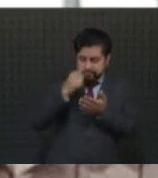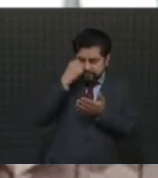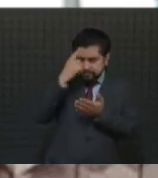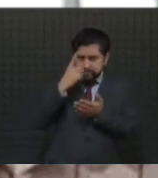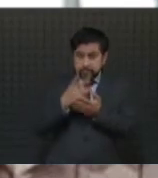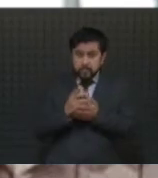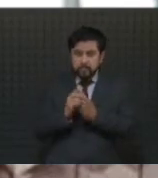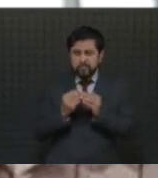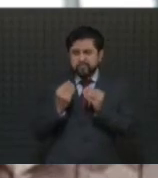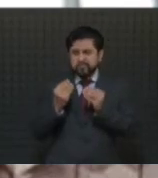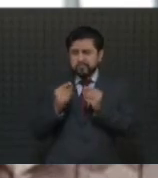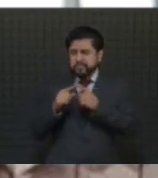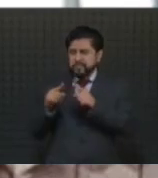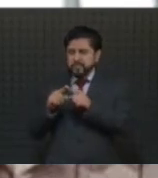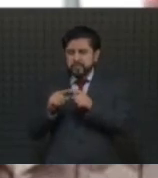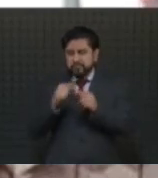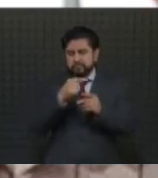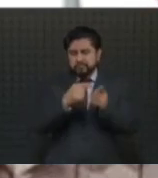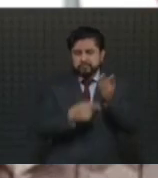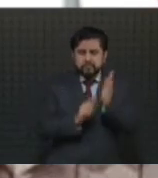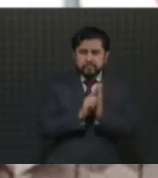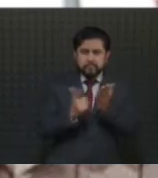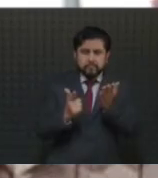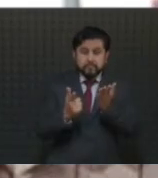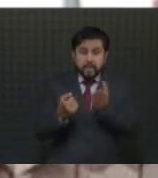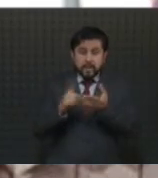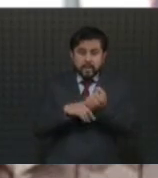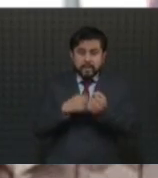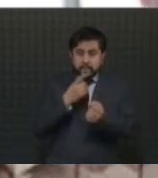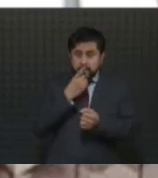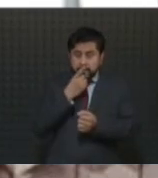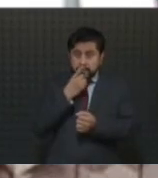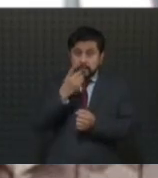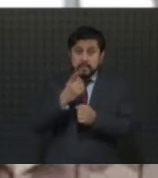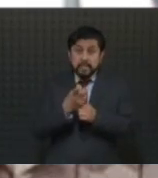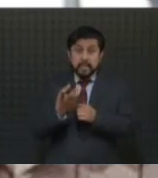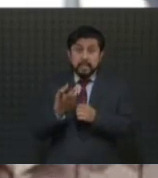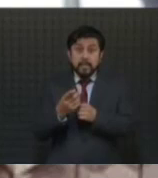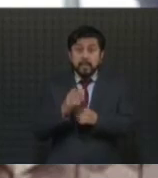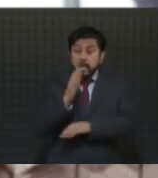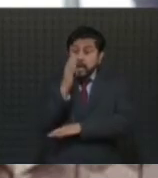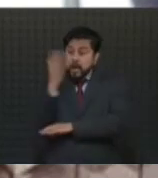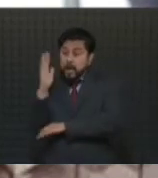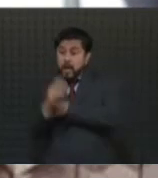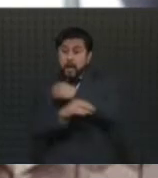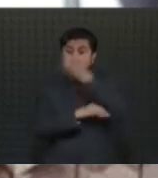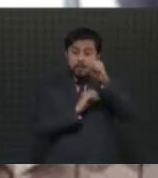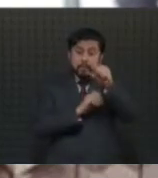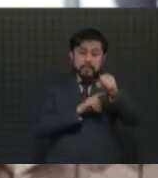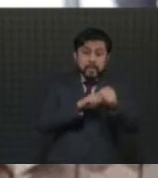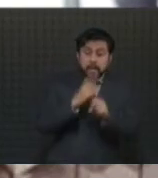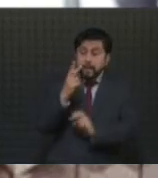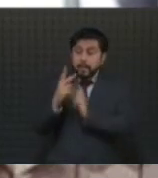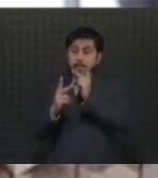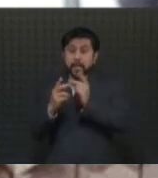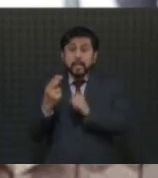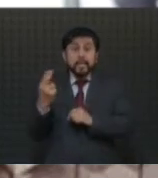naturaleza tiene que tener un valor para que sea reconocida, que no puede